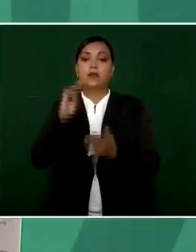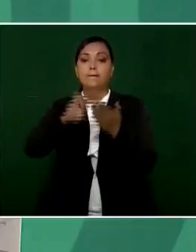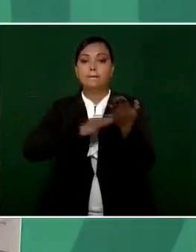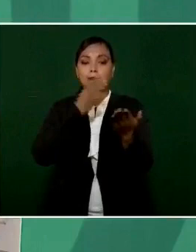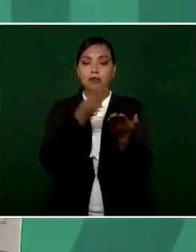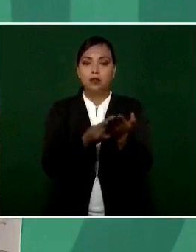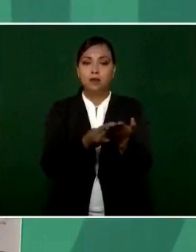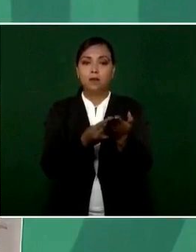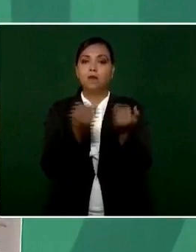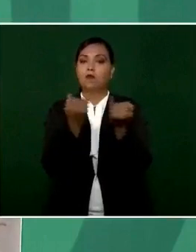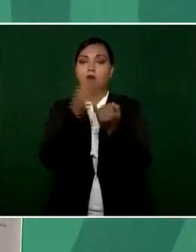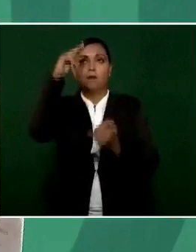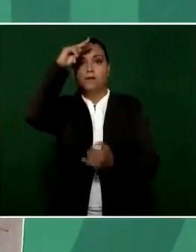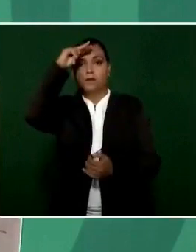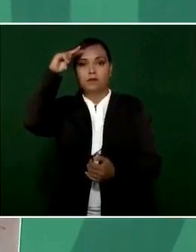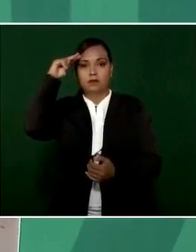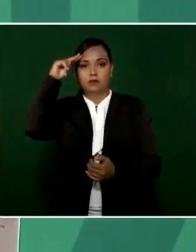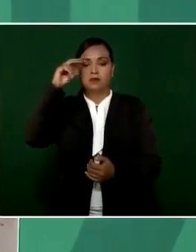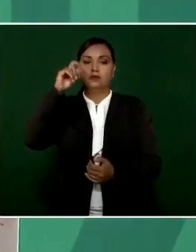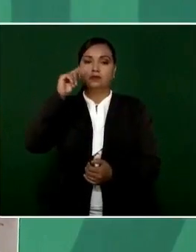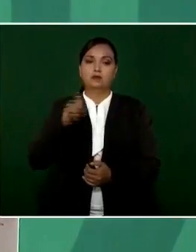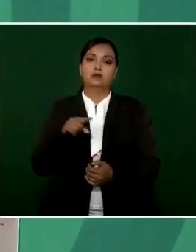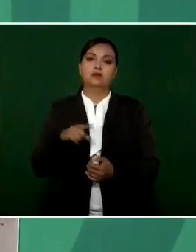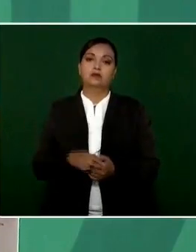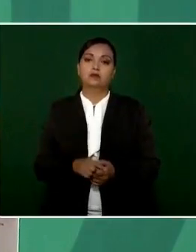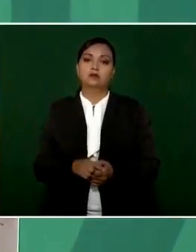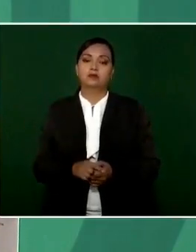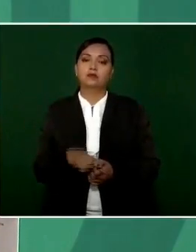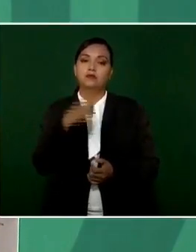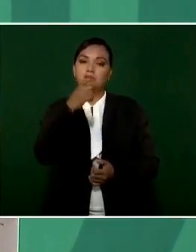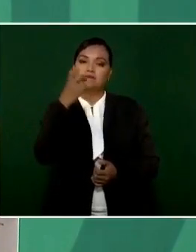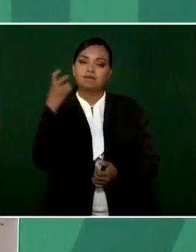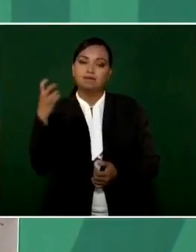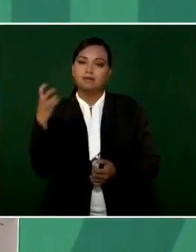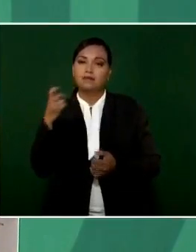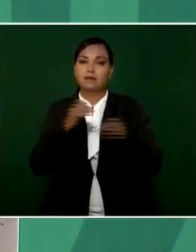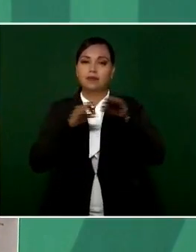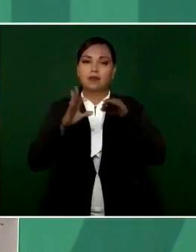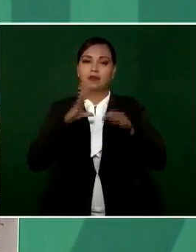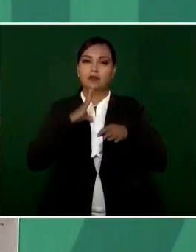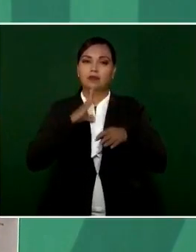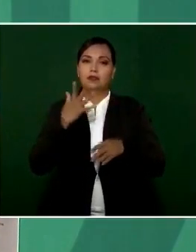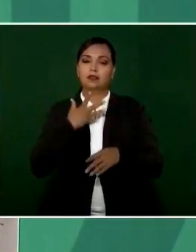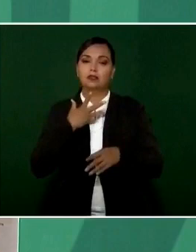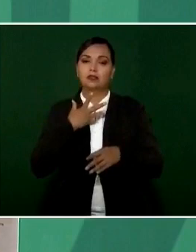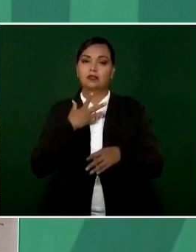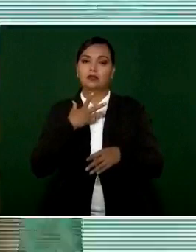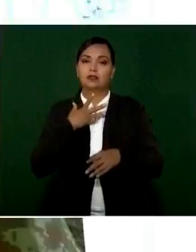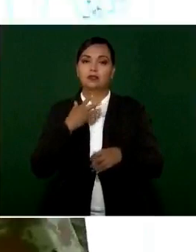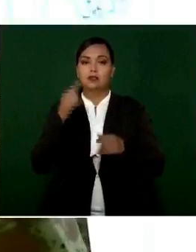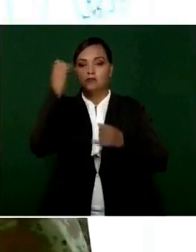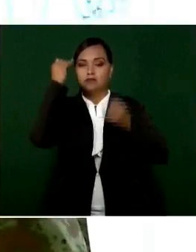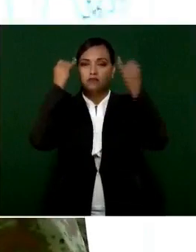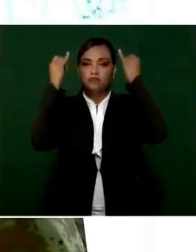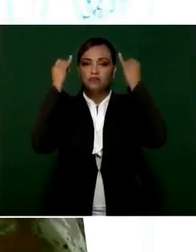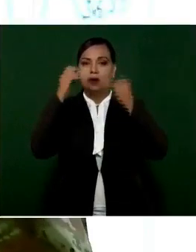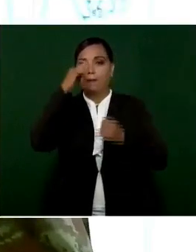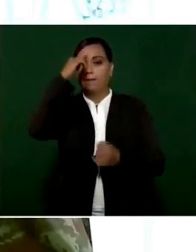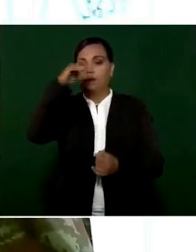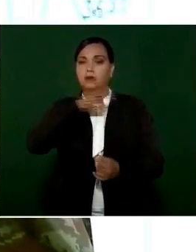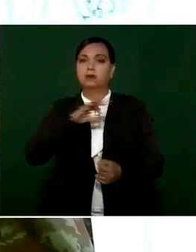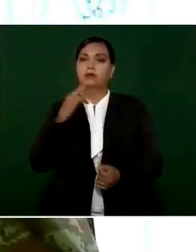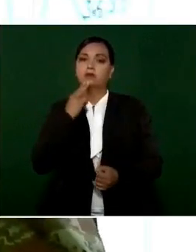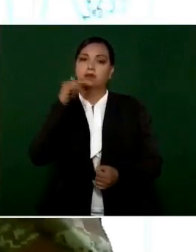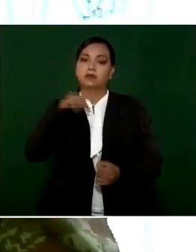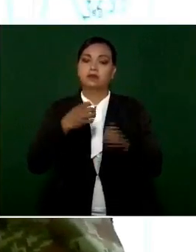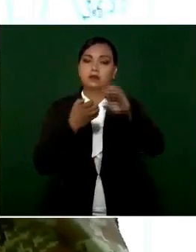pues se diseñan situaciones basadas en, por ejemplo, ponen ahí el despliegue flexible, dinámico con el ejército,